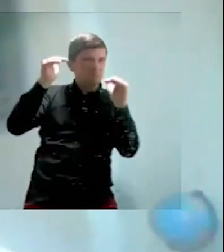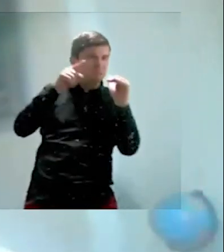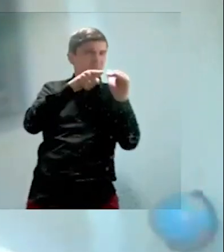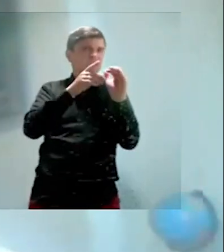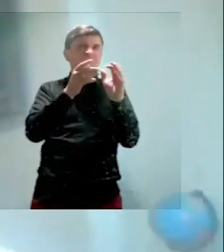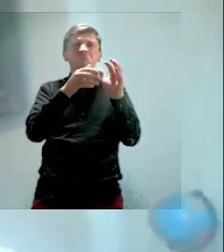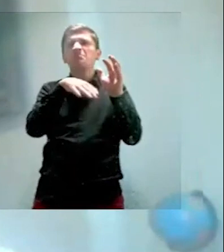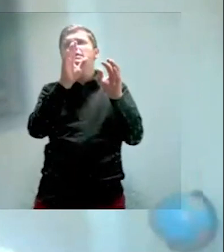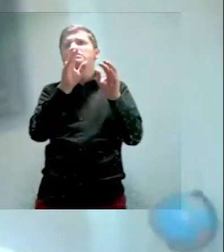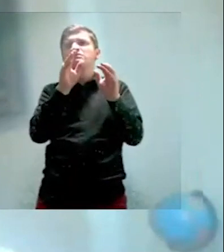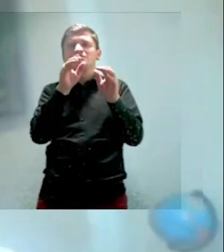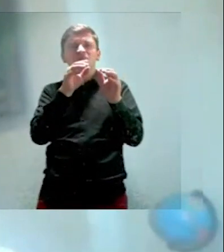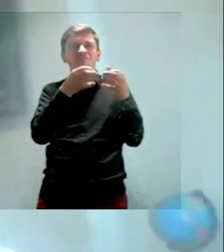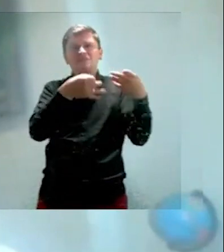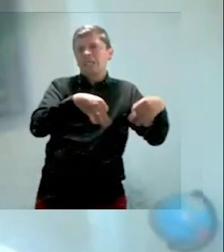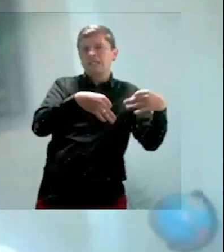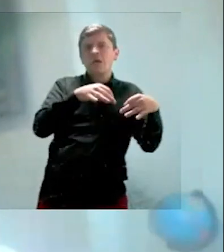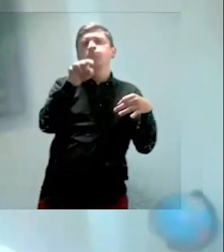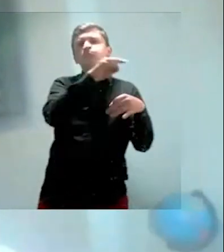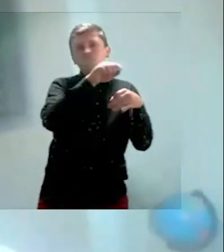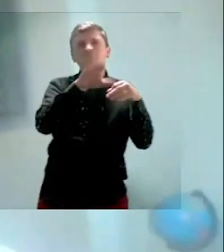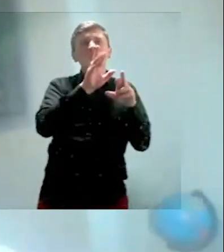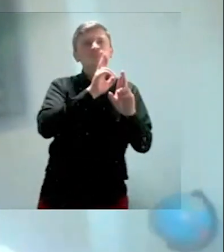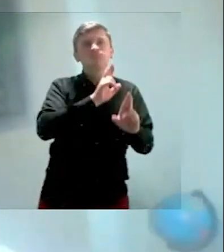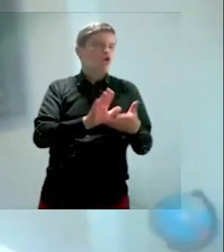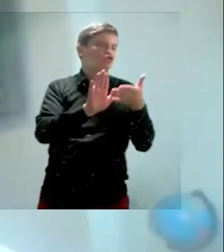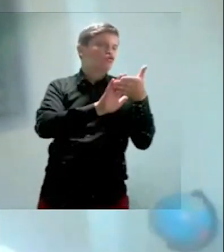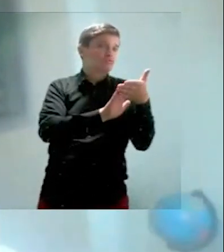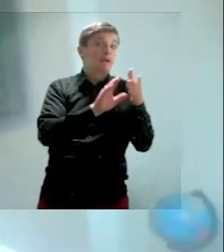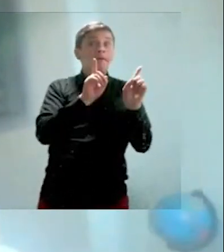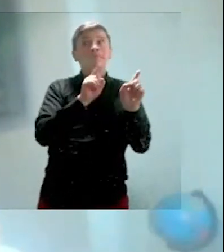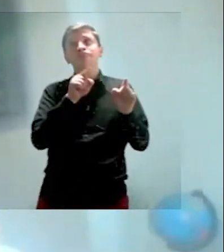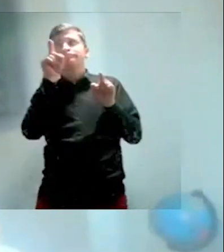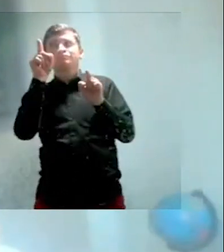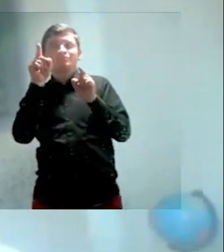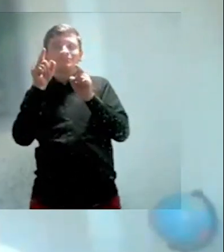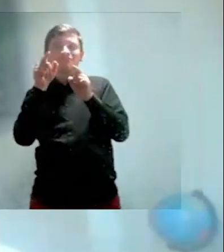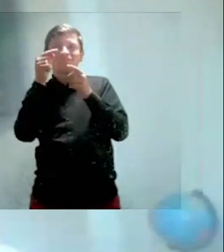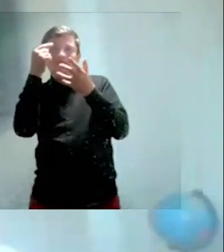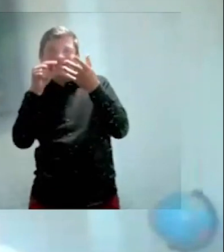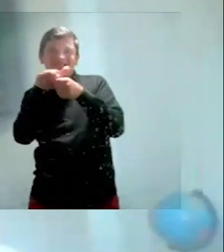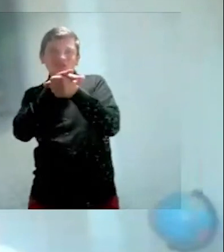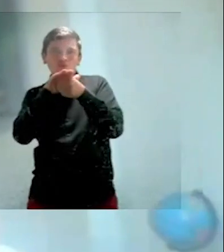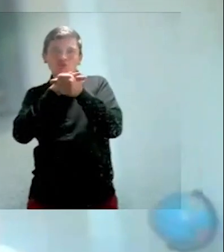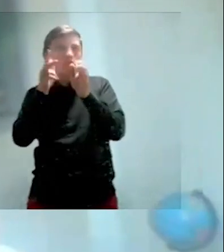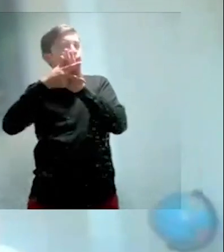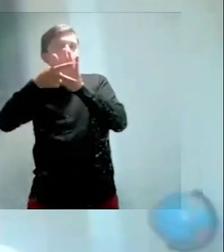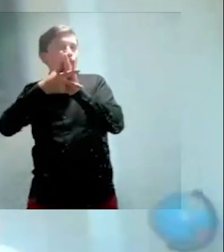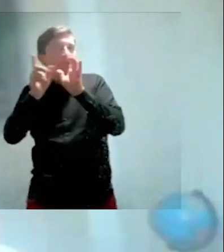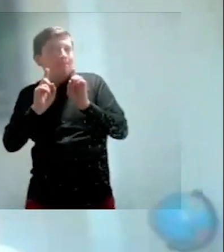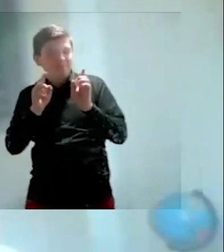que no tienen fin. Hace 18 años se declaró el estado de cosas inconstitucional, dice esta